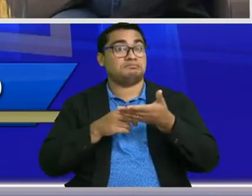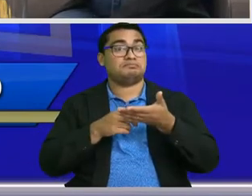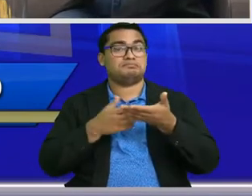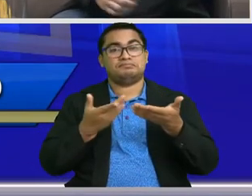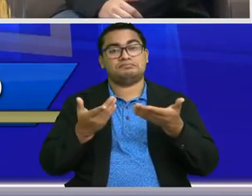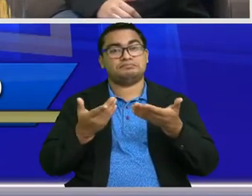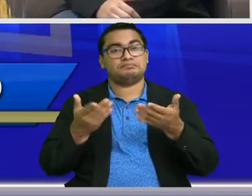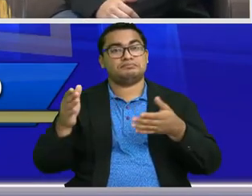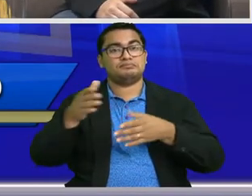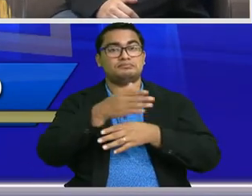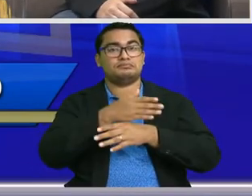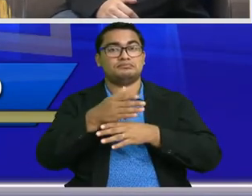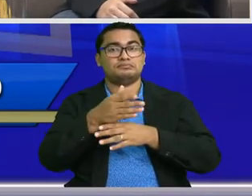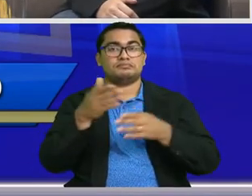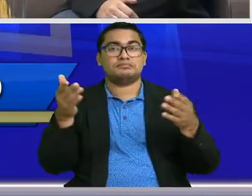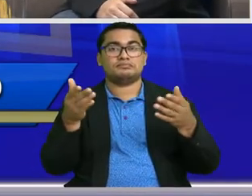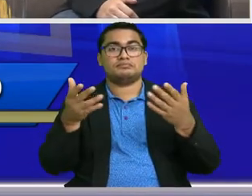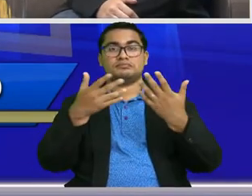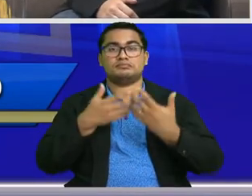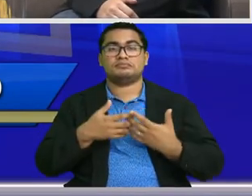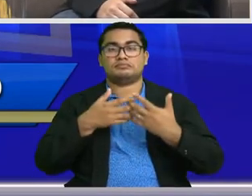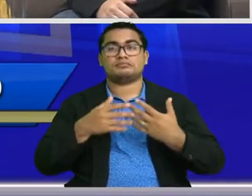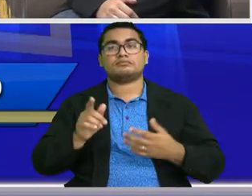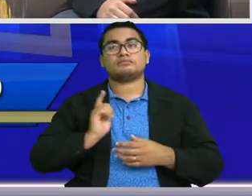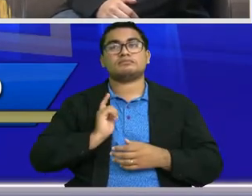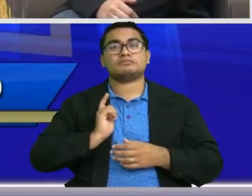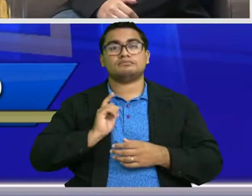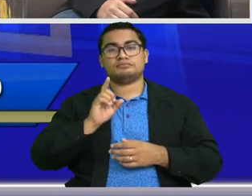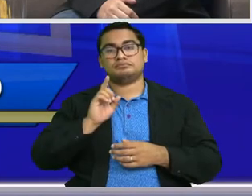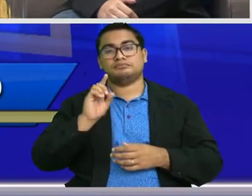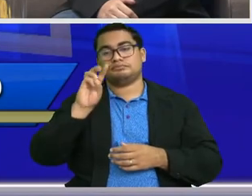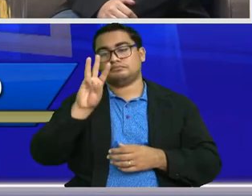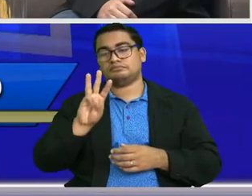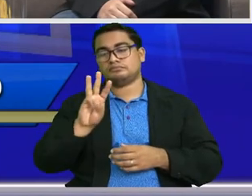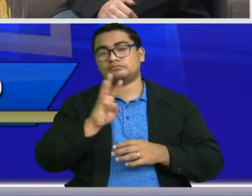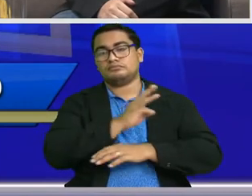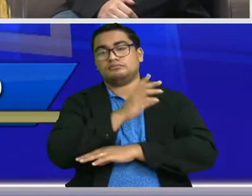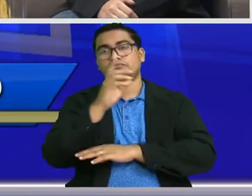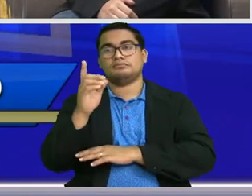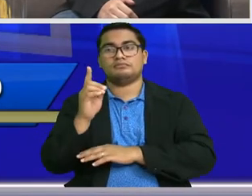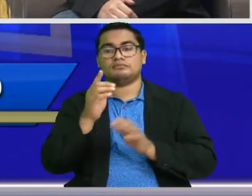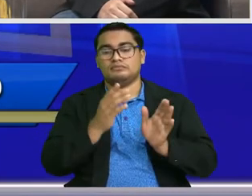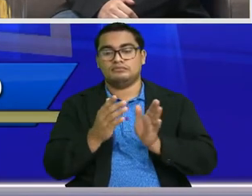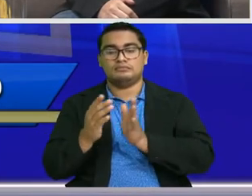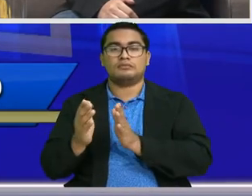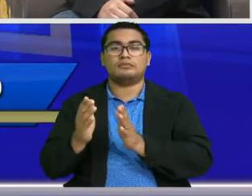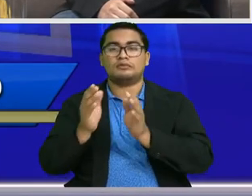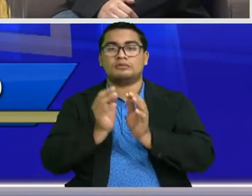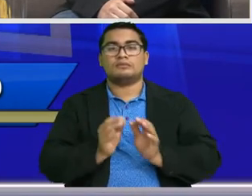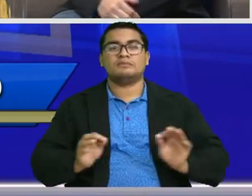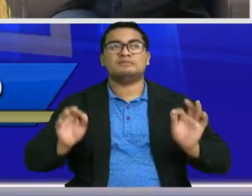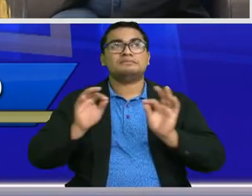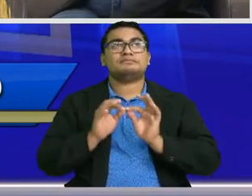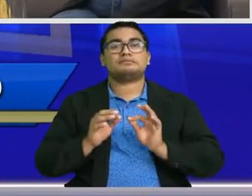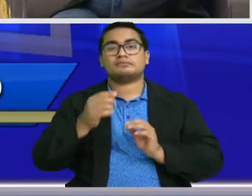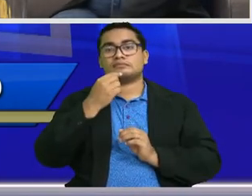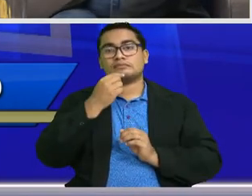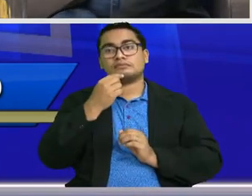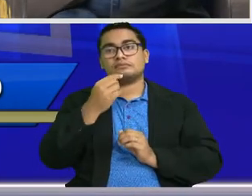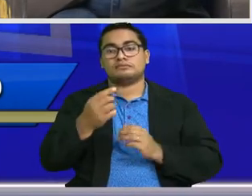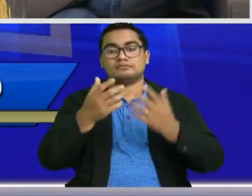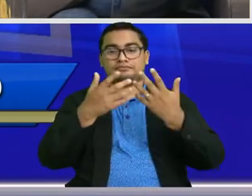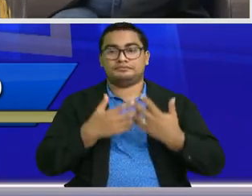parte de toda esta atmósfera empresarial que vamos a tener durante estos 3 días. Es importante también mencionar que sí, son